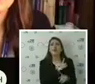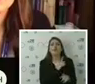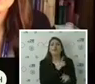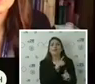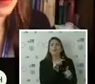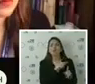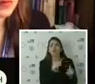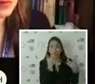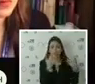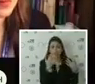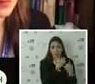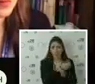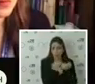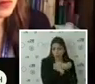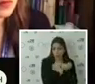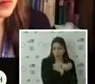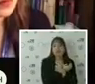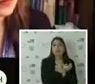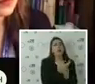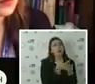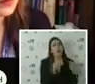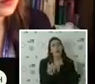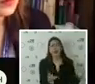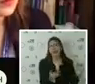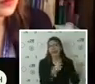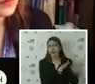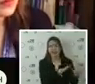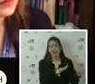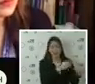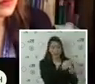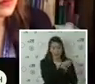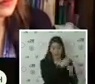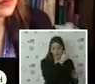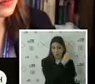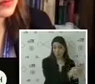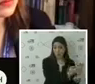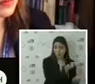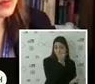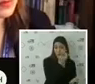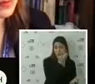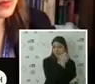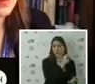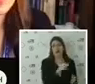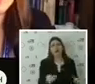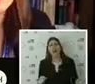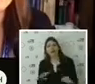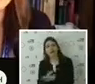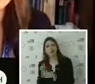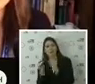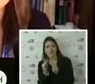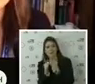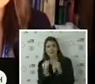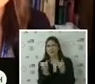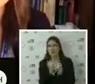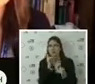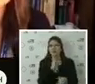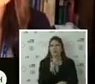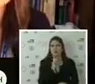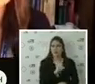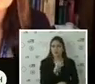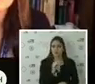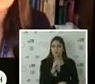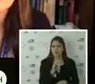educativo, pero ahora se ha trasladado a los hogares también. Y esto, como comentaba al final de su participación Zoe, implica